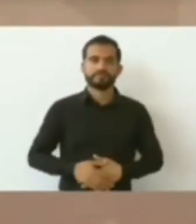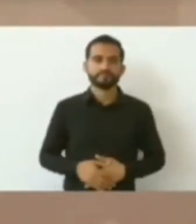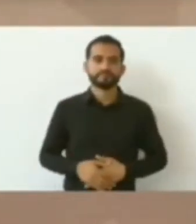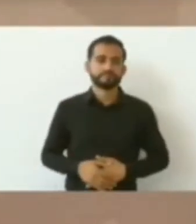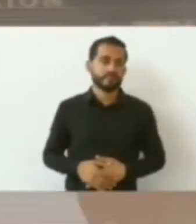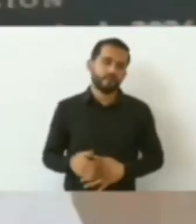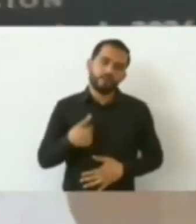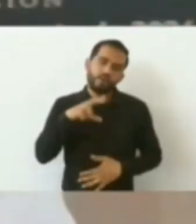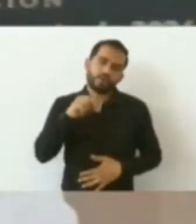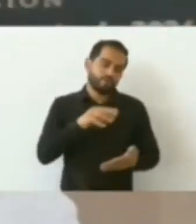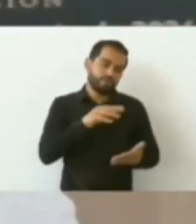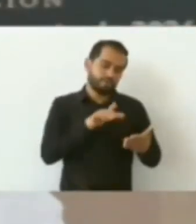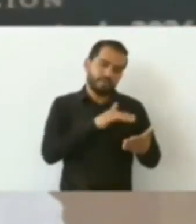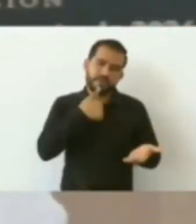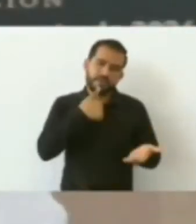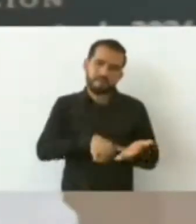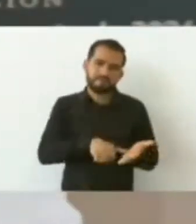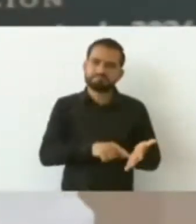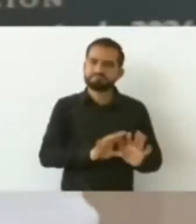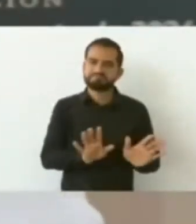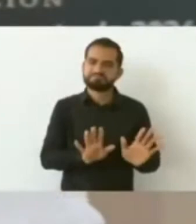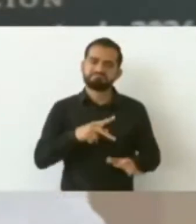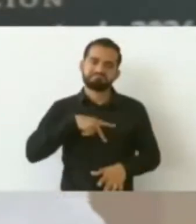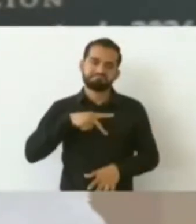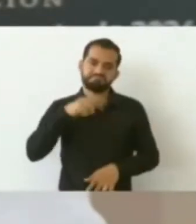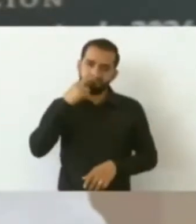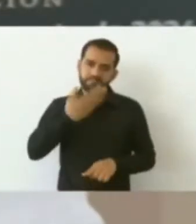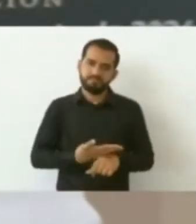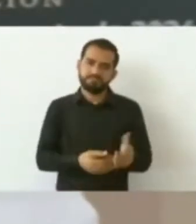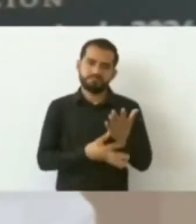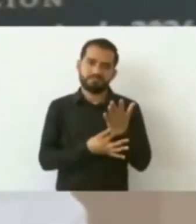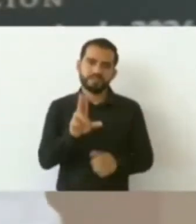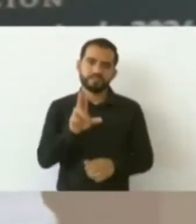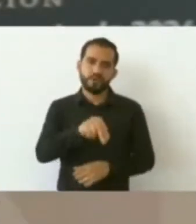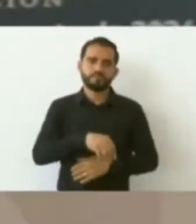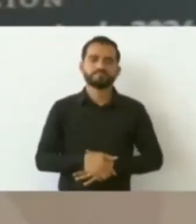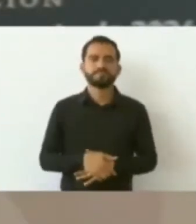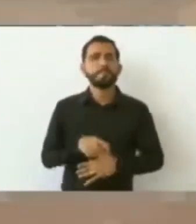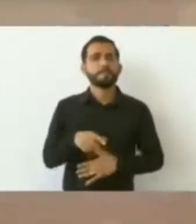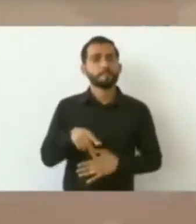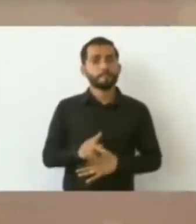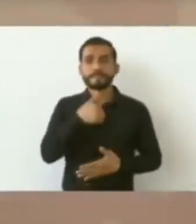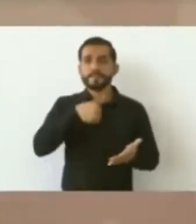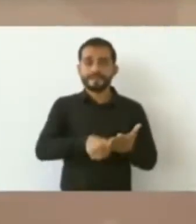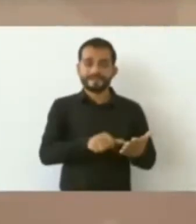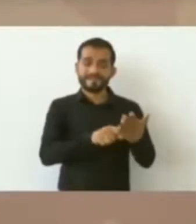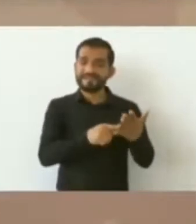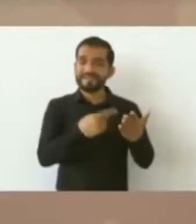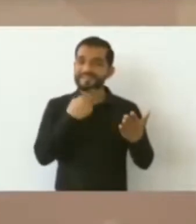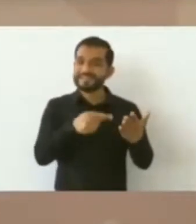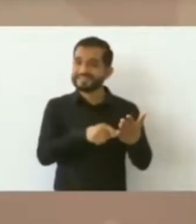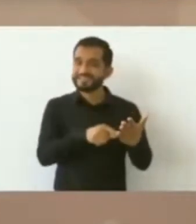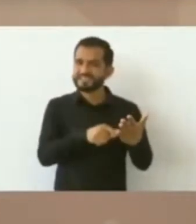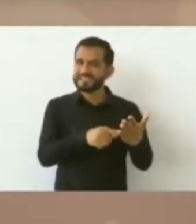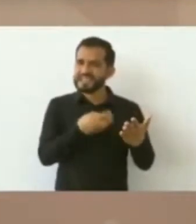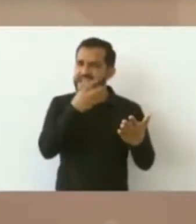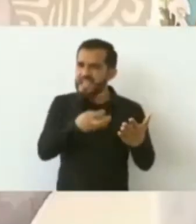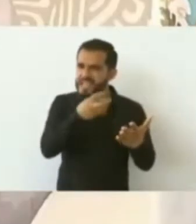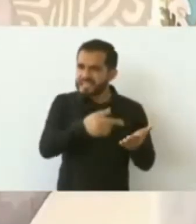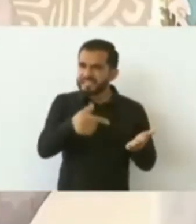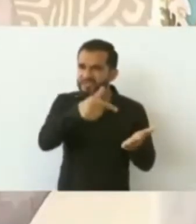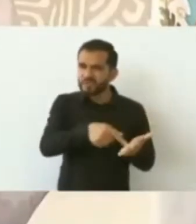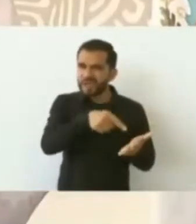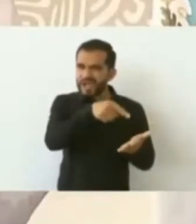del gobernador con algunos de los capos del cártel de Sinaloa. Yo les he platicado, son cuatro